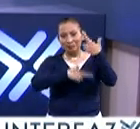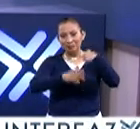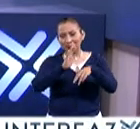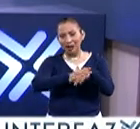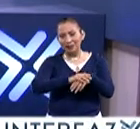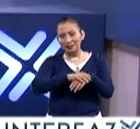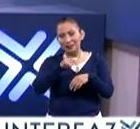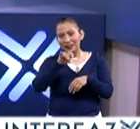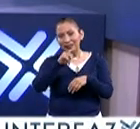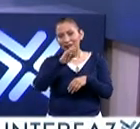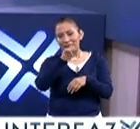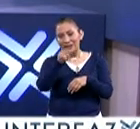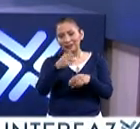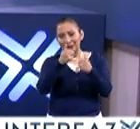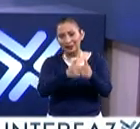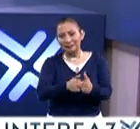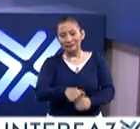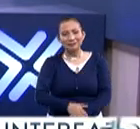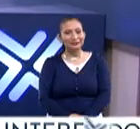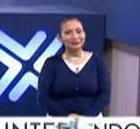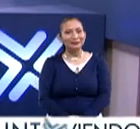regresamos con más. Esto es Interfaz, no se vayan.